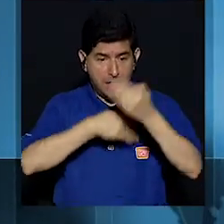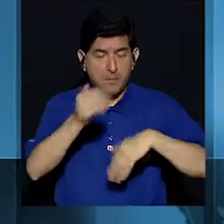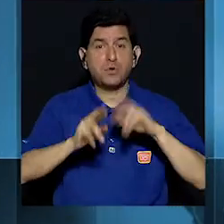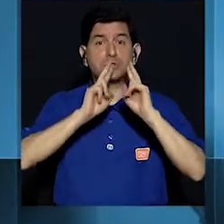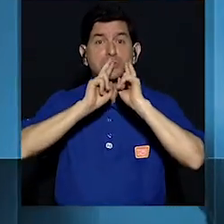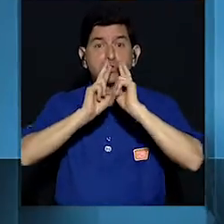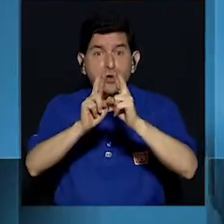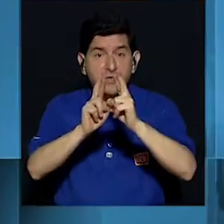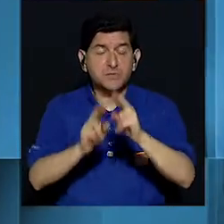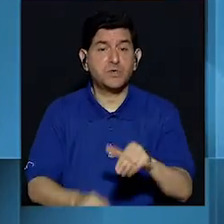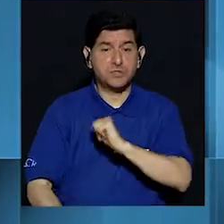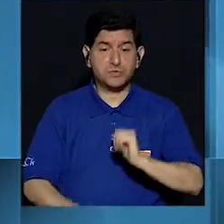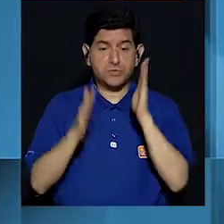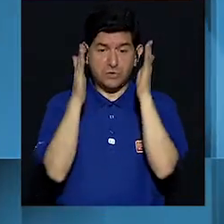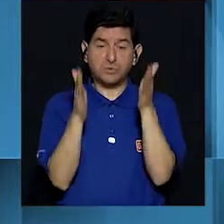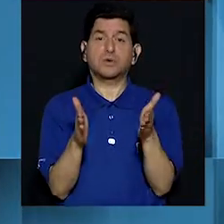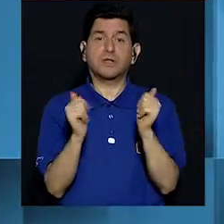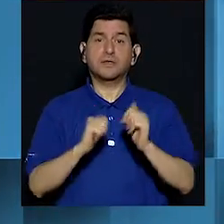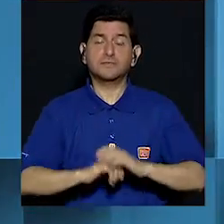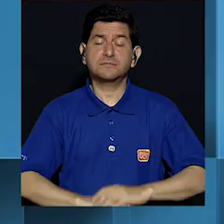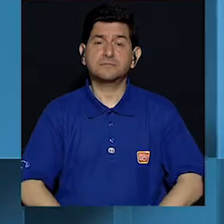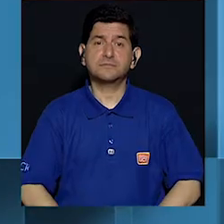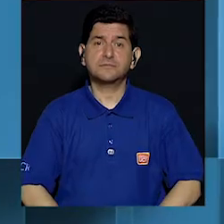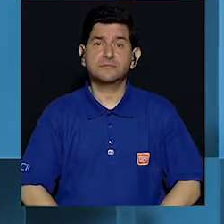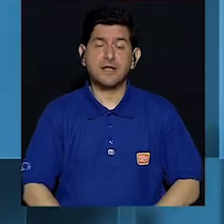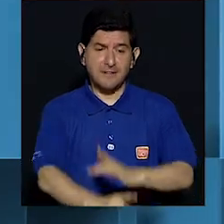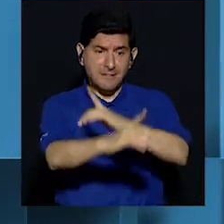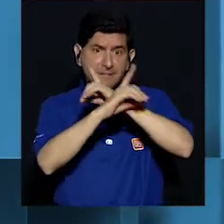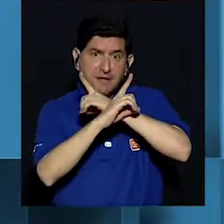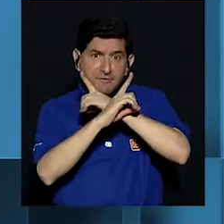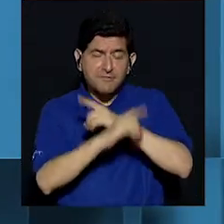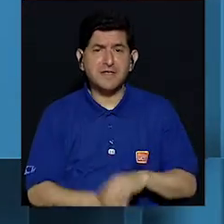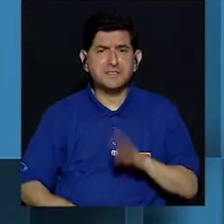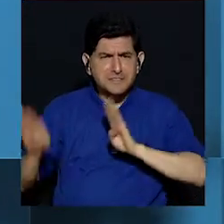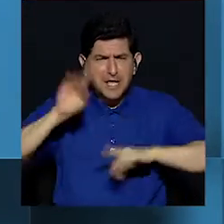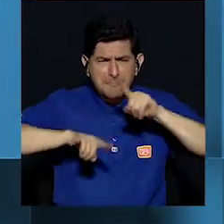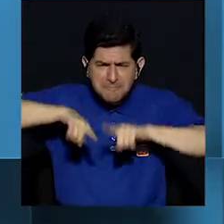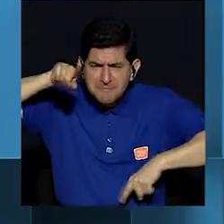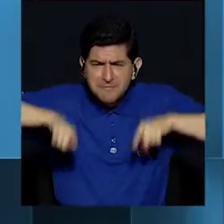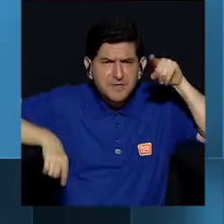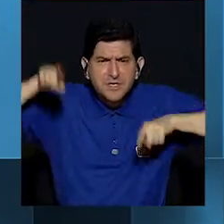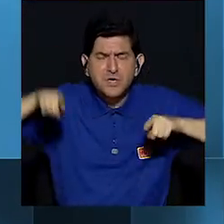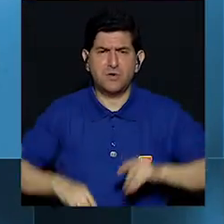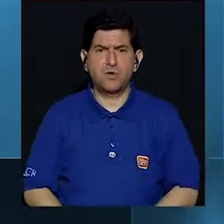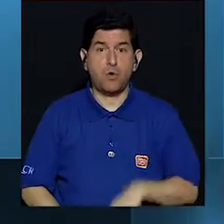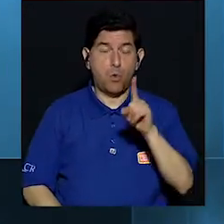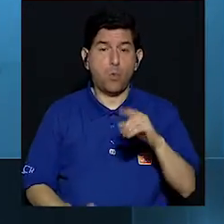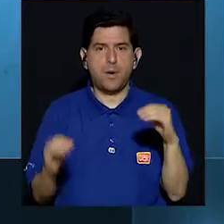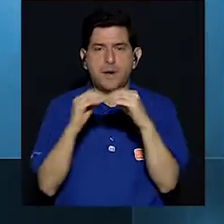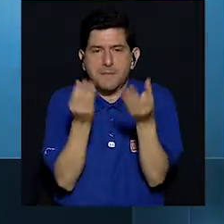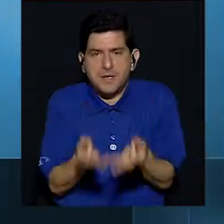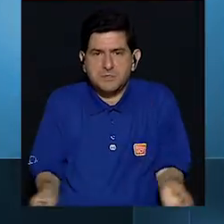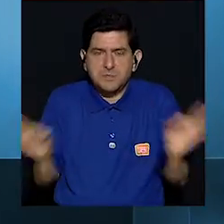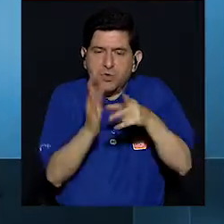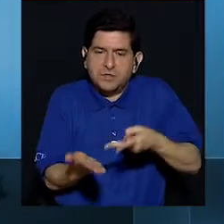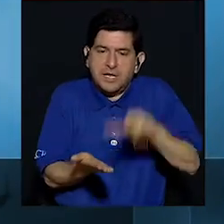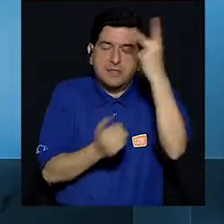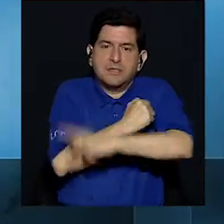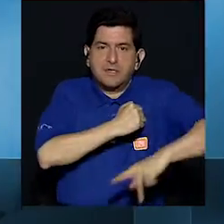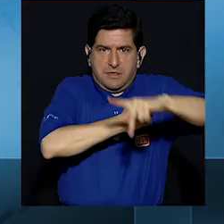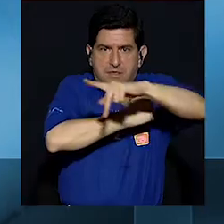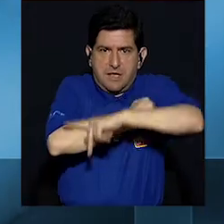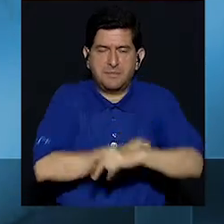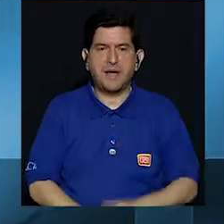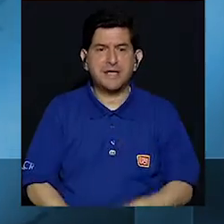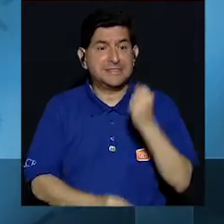respuesta de las autoridades. La defensa de la biodiversidad, una de las mayores riquezas de nuestro país, es